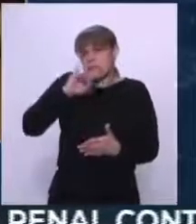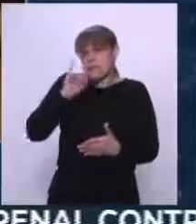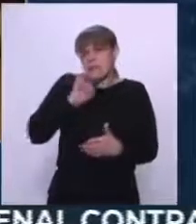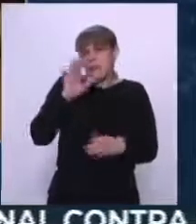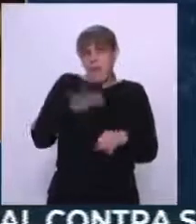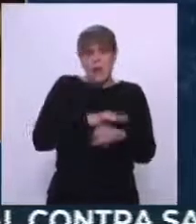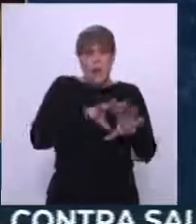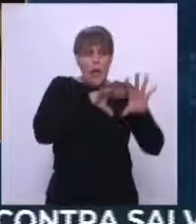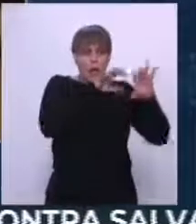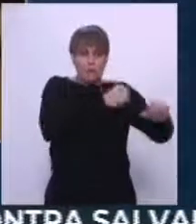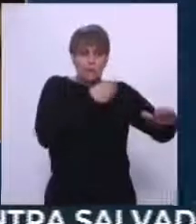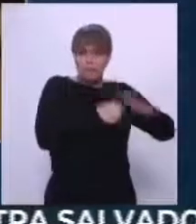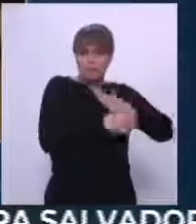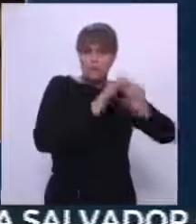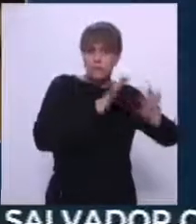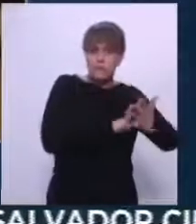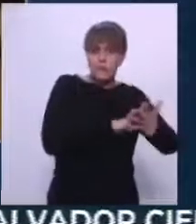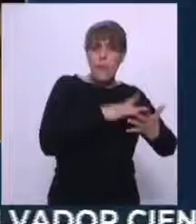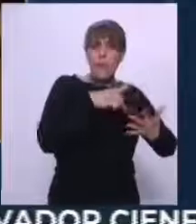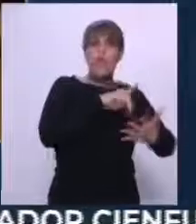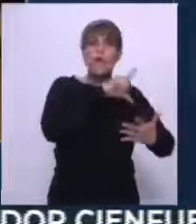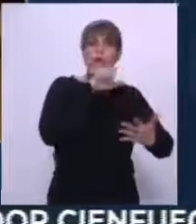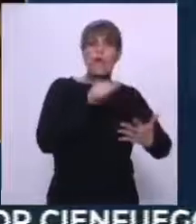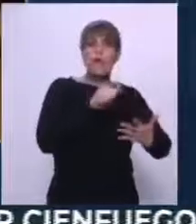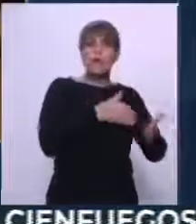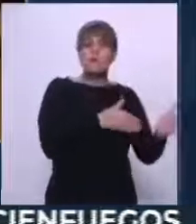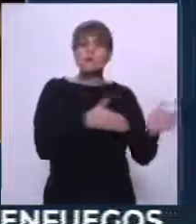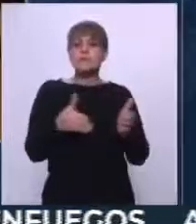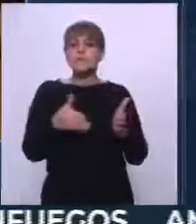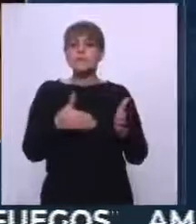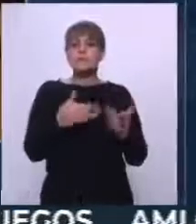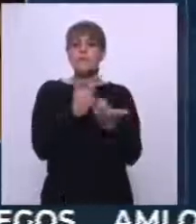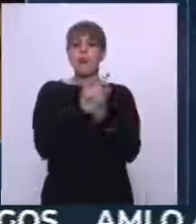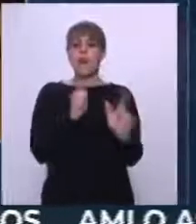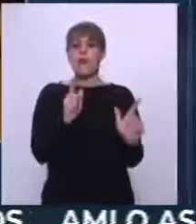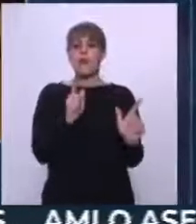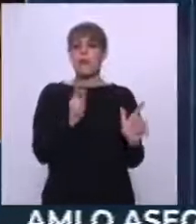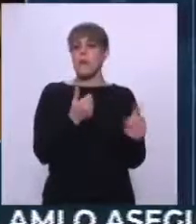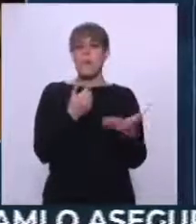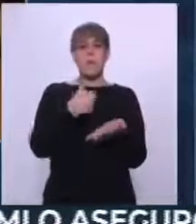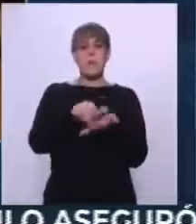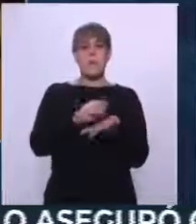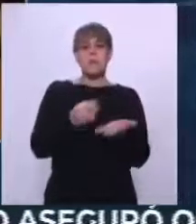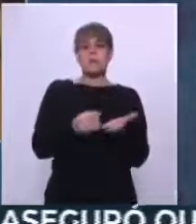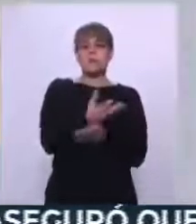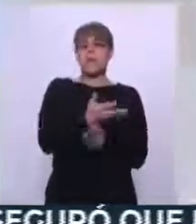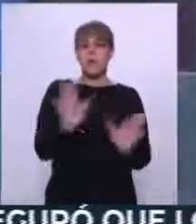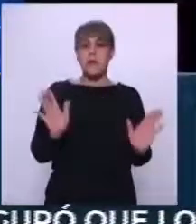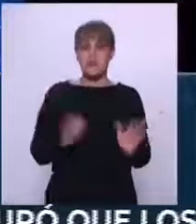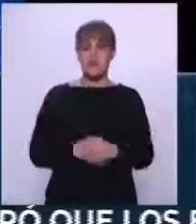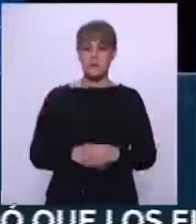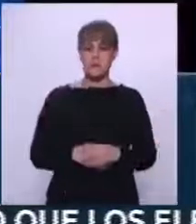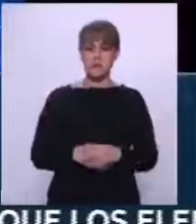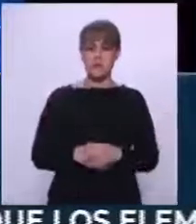le soltó. Hay muchas preguntas aquí que pues... Guadalupe, rápido,